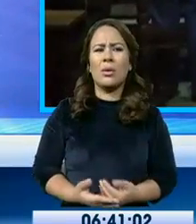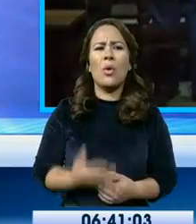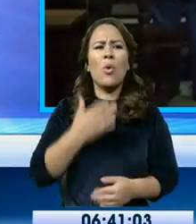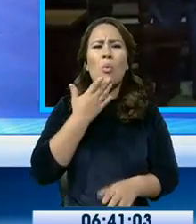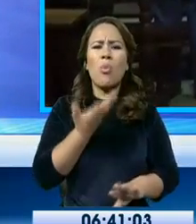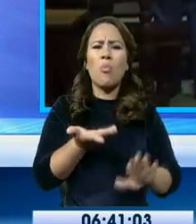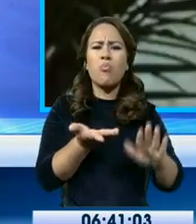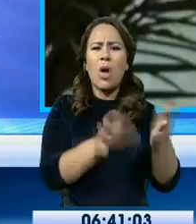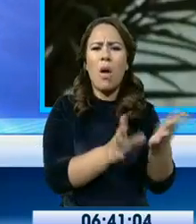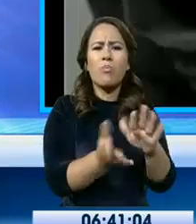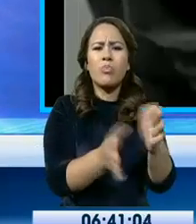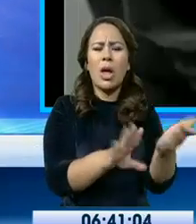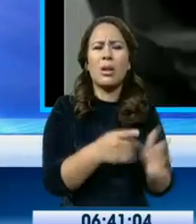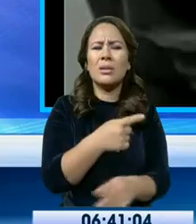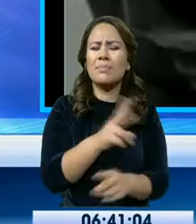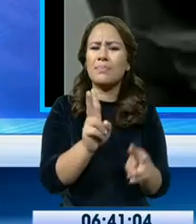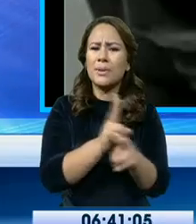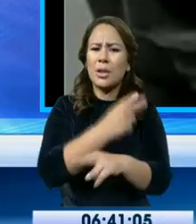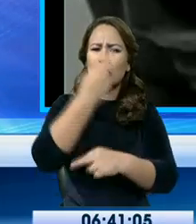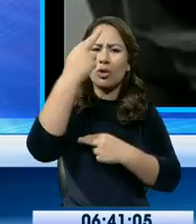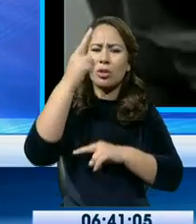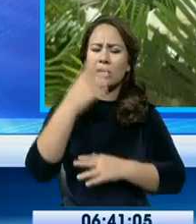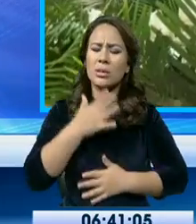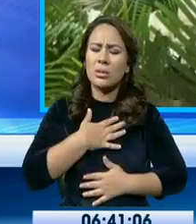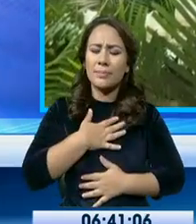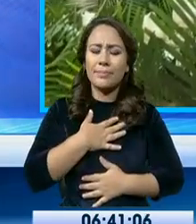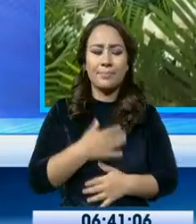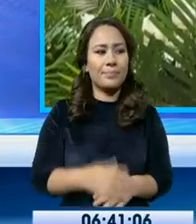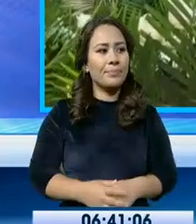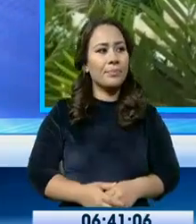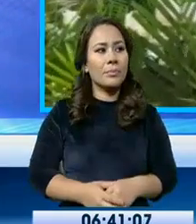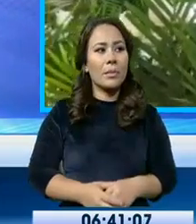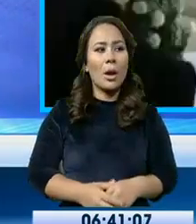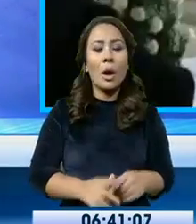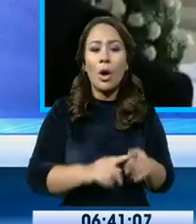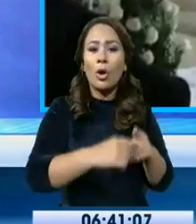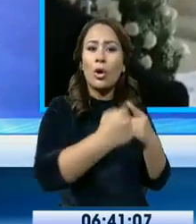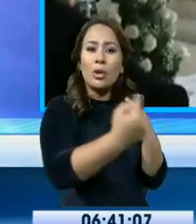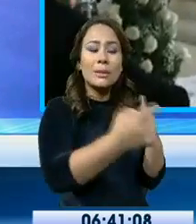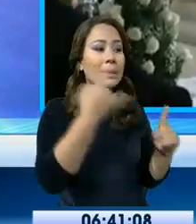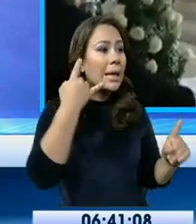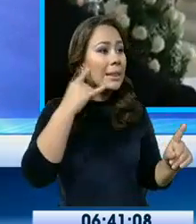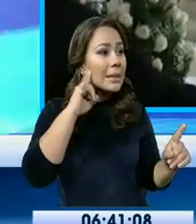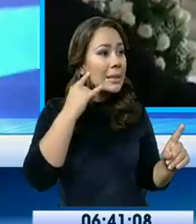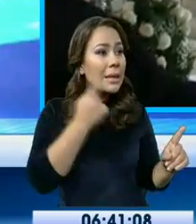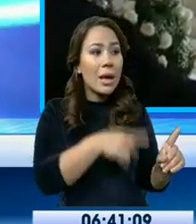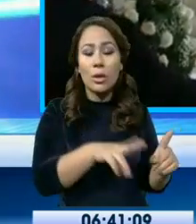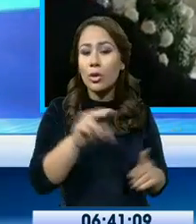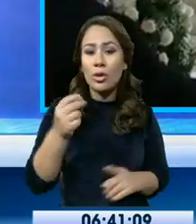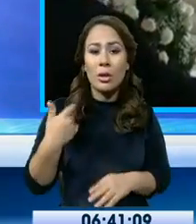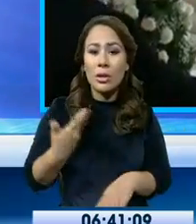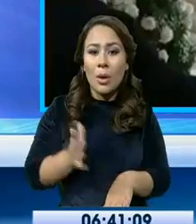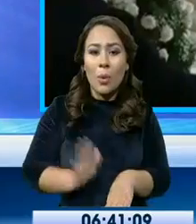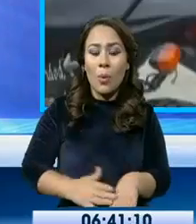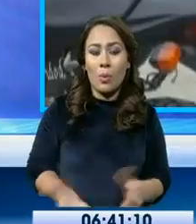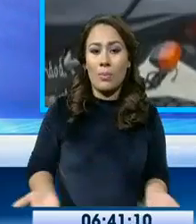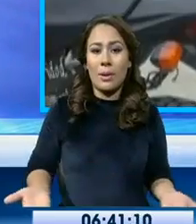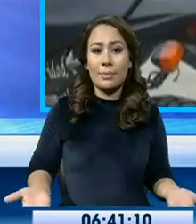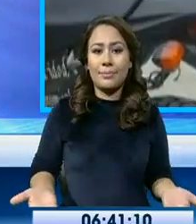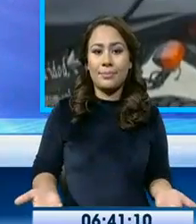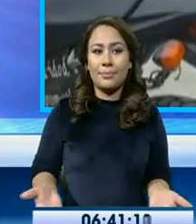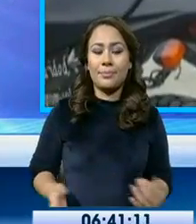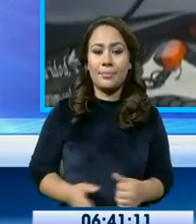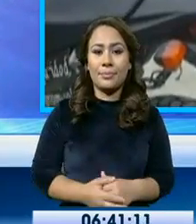y crímenes de esta naturaleza. Peor aún, contra una criatura inocente. En todo caso, yo escuchaba